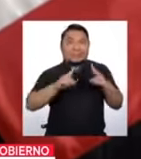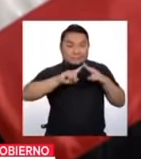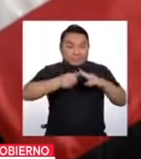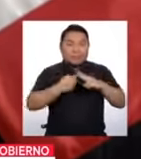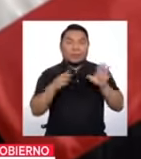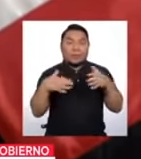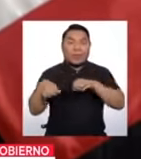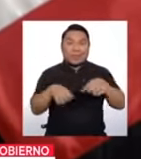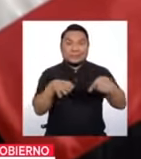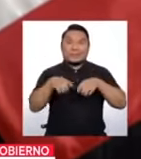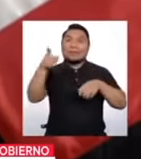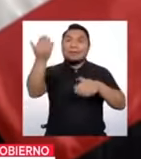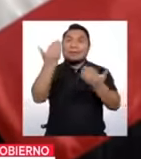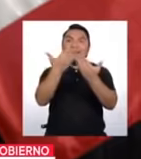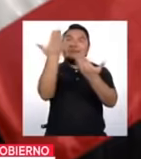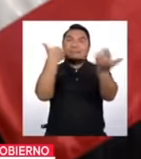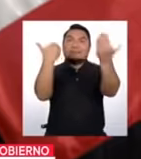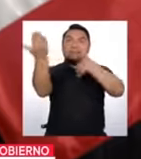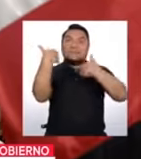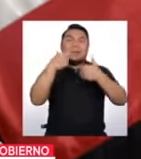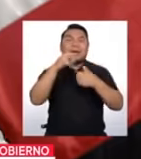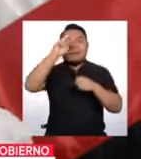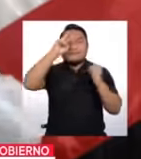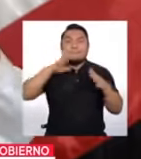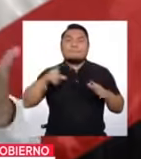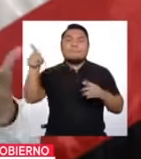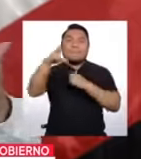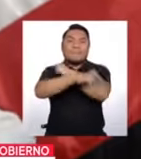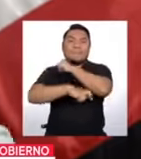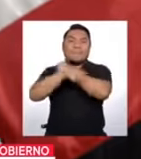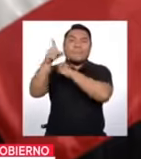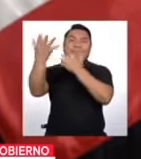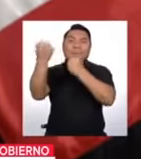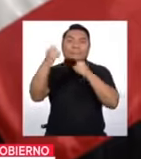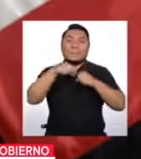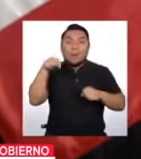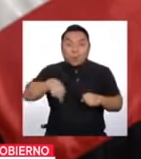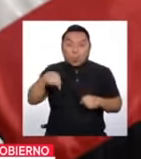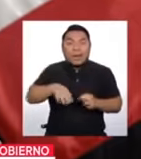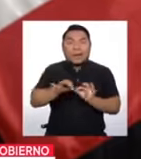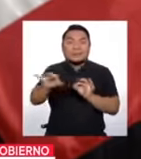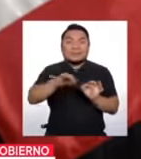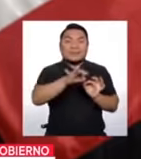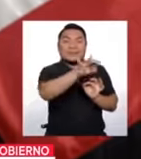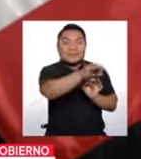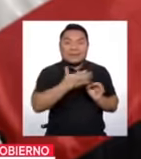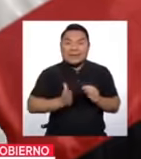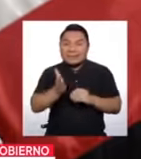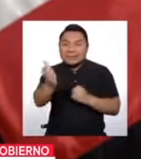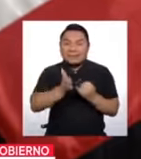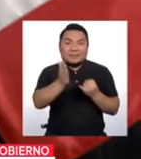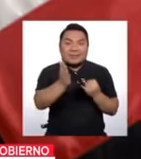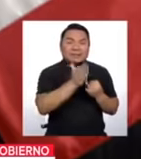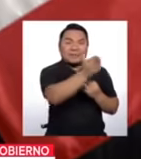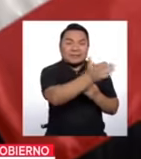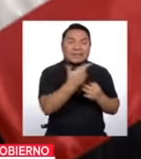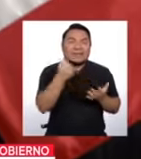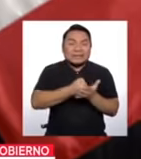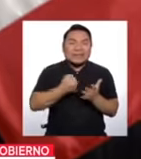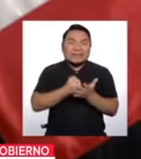y facilitar este retorno de ciudadanos que quieren ir a sus regiones de origen es de que haya esta